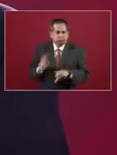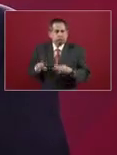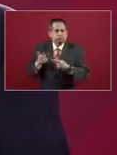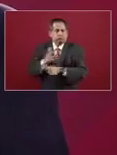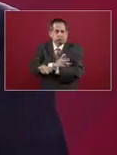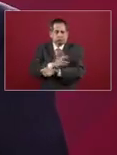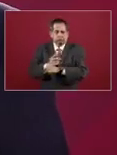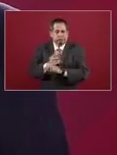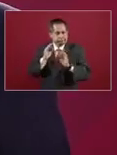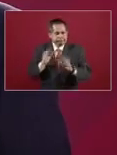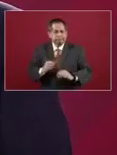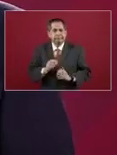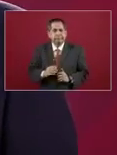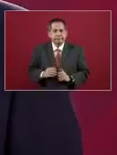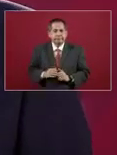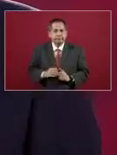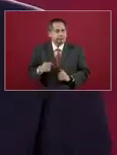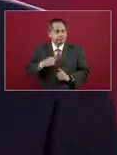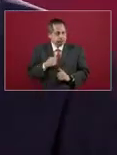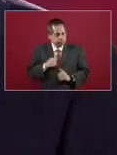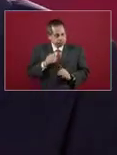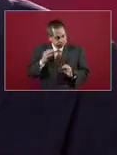y voy